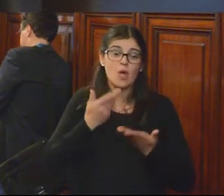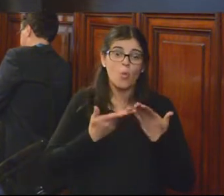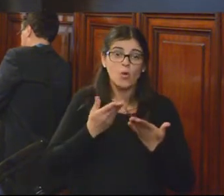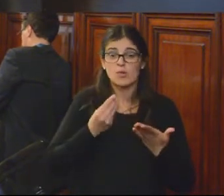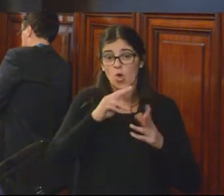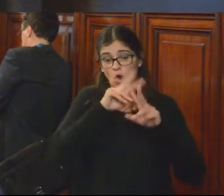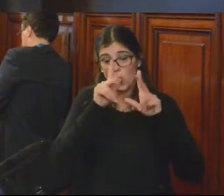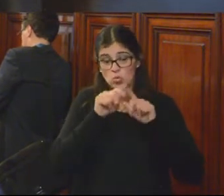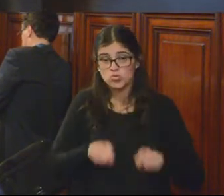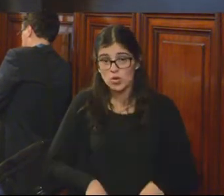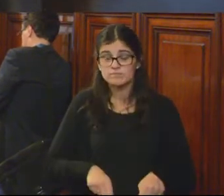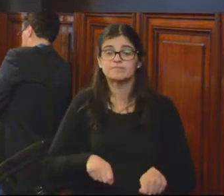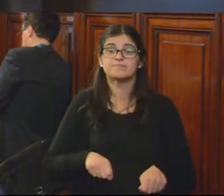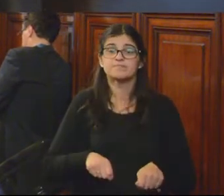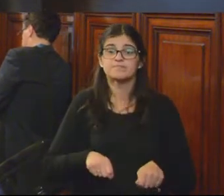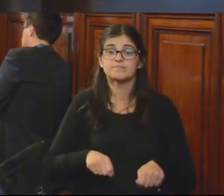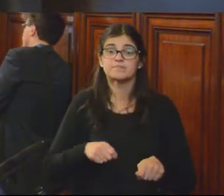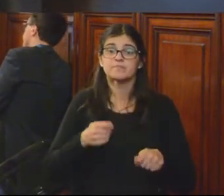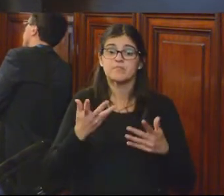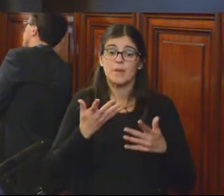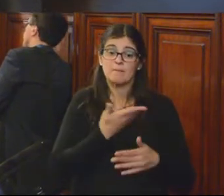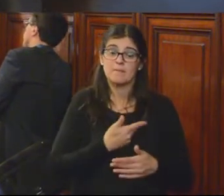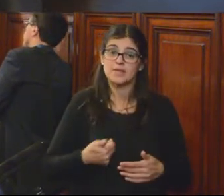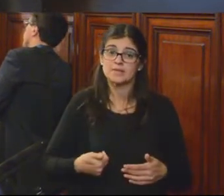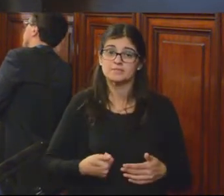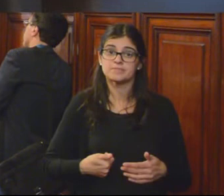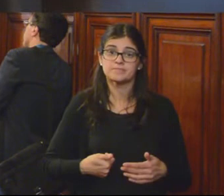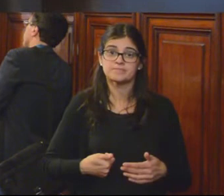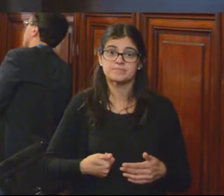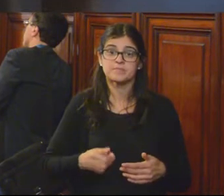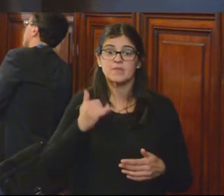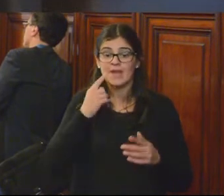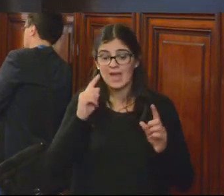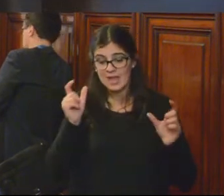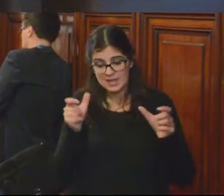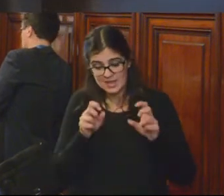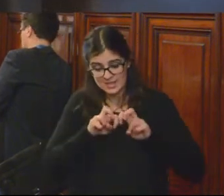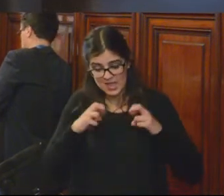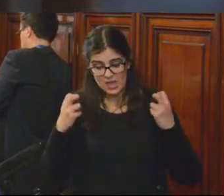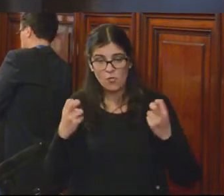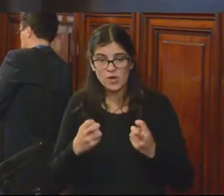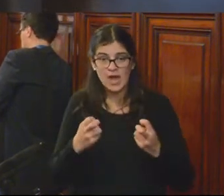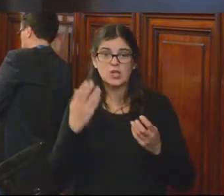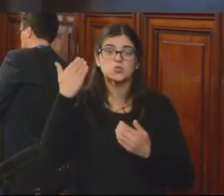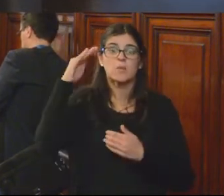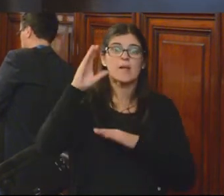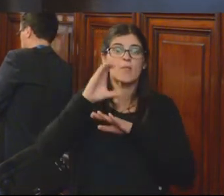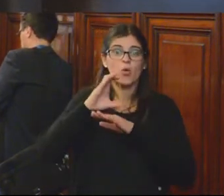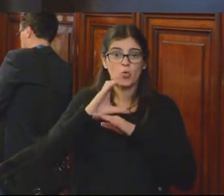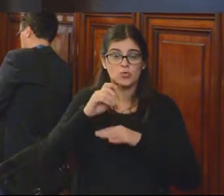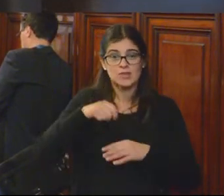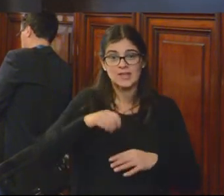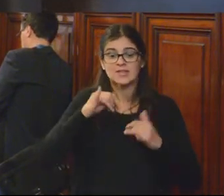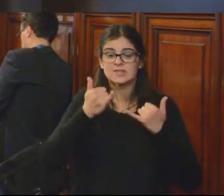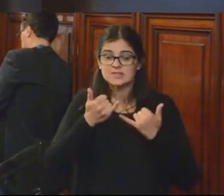Hemos llegado a la conclusión, señor presidente, de que el Tribunal Supremo de Justicia ha